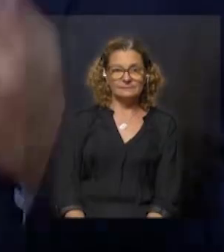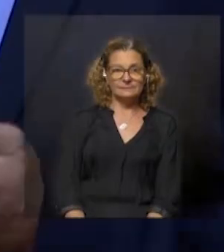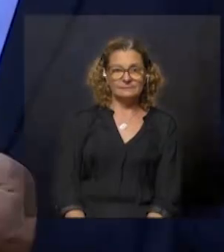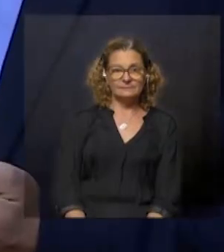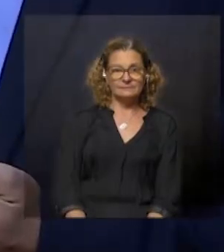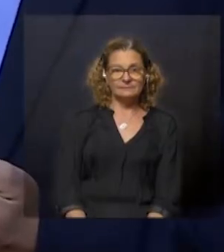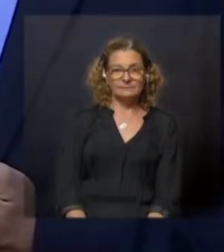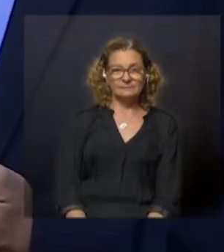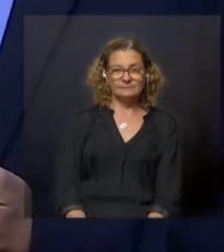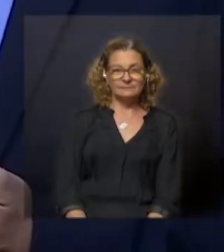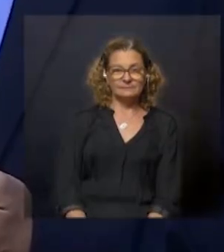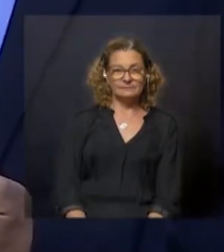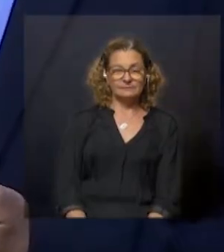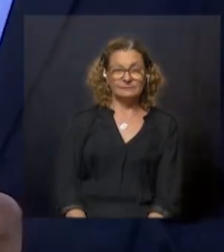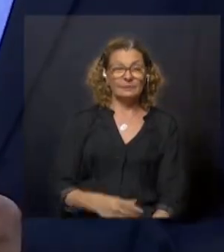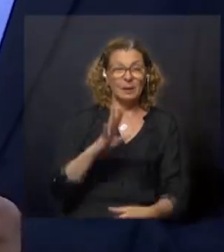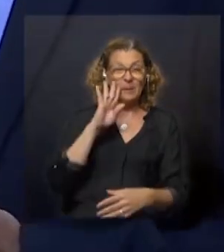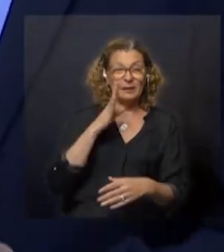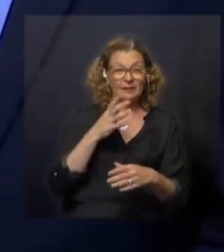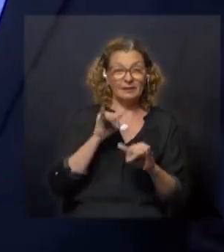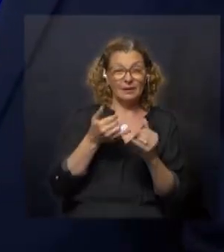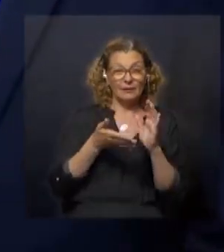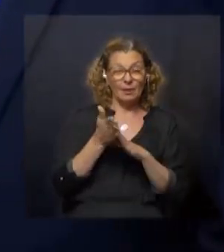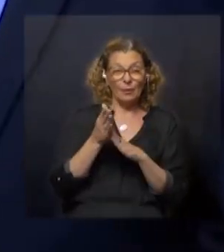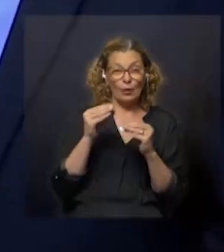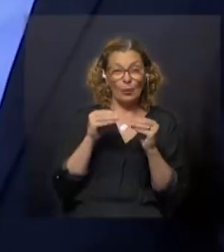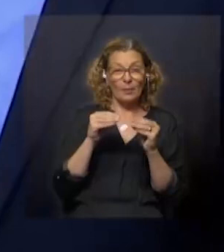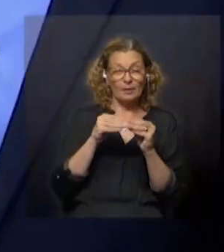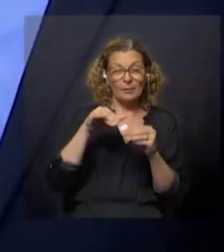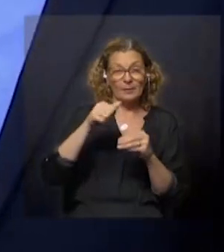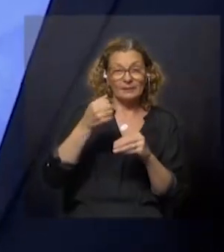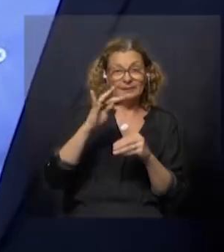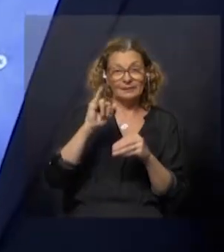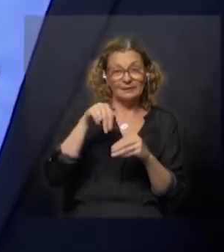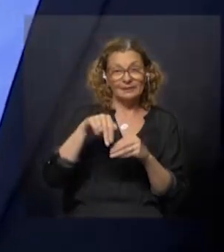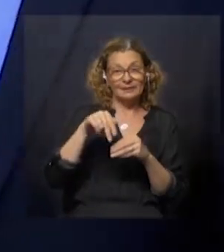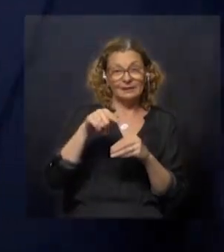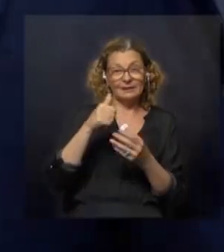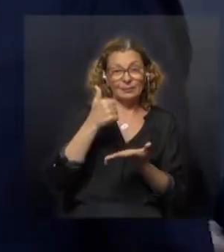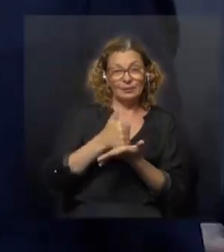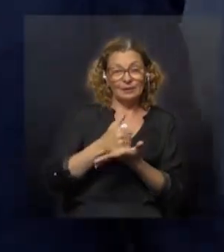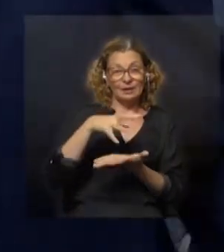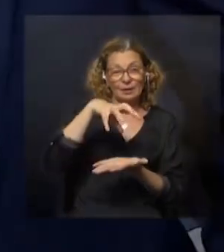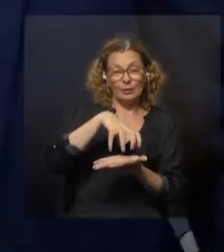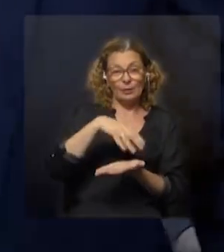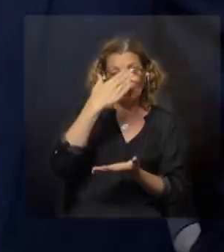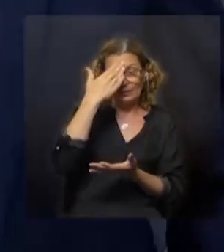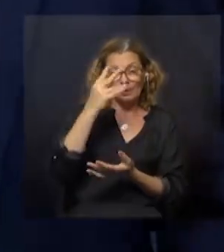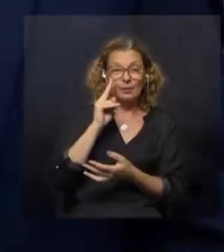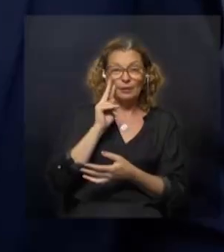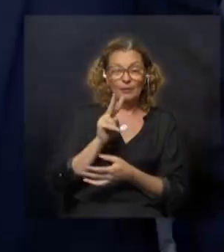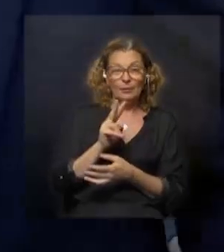bueno y te parece Wilmar si ya vamos paso a nuestro compañero Martín Duarte que está allí en la huella de sereni Martín te